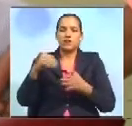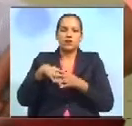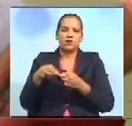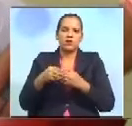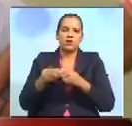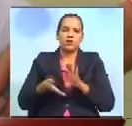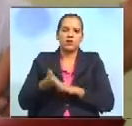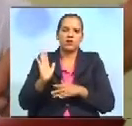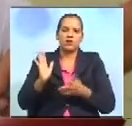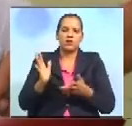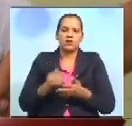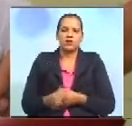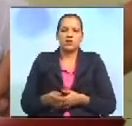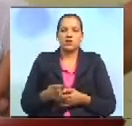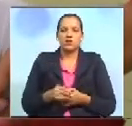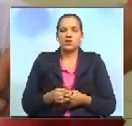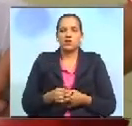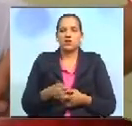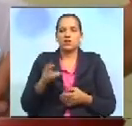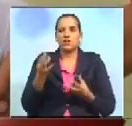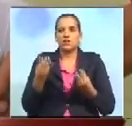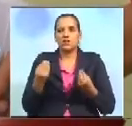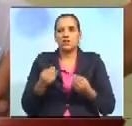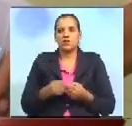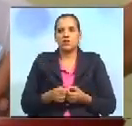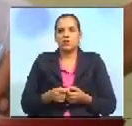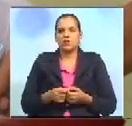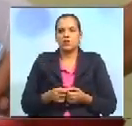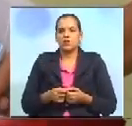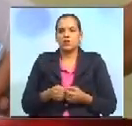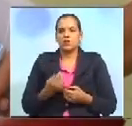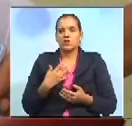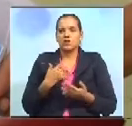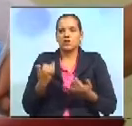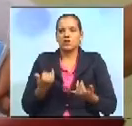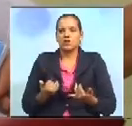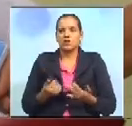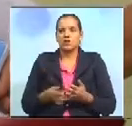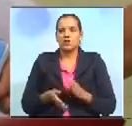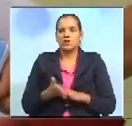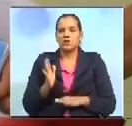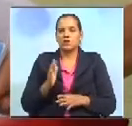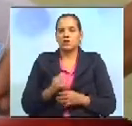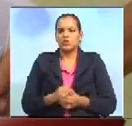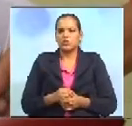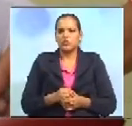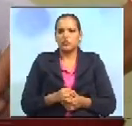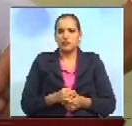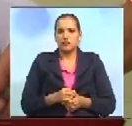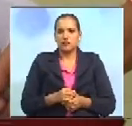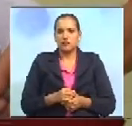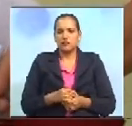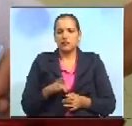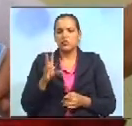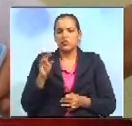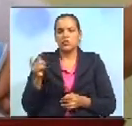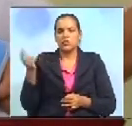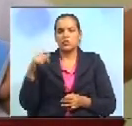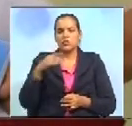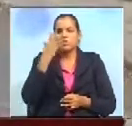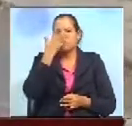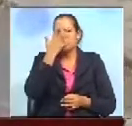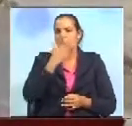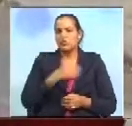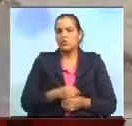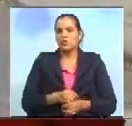ojalá. ¿Cuántos millones gastó ahí? Debe ser quemado. Y no, que no venga más aquí a